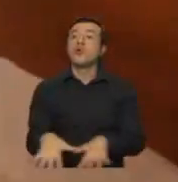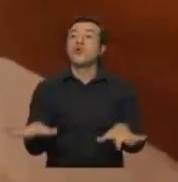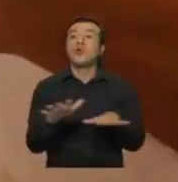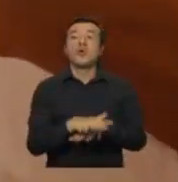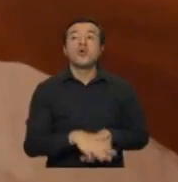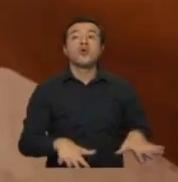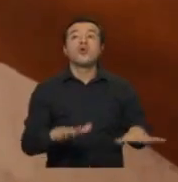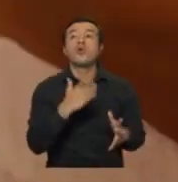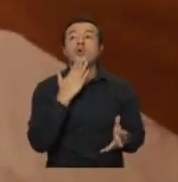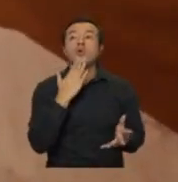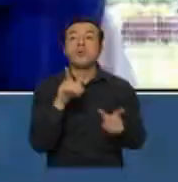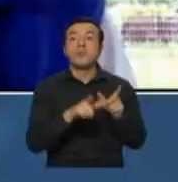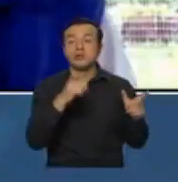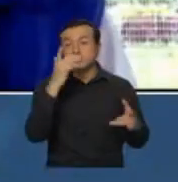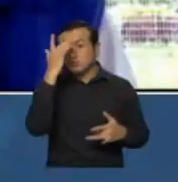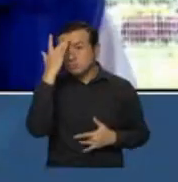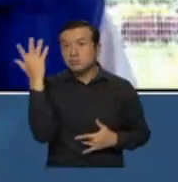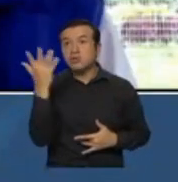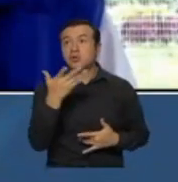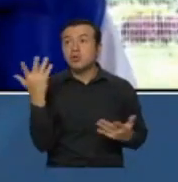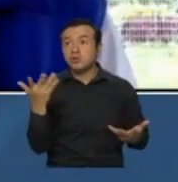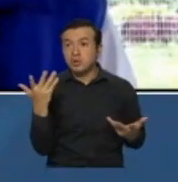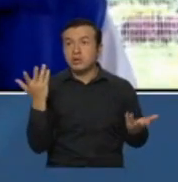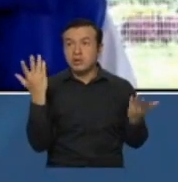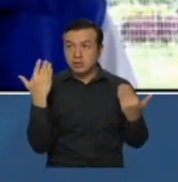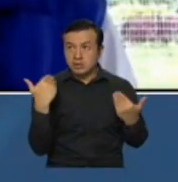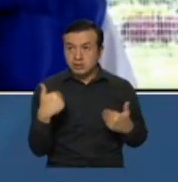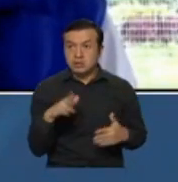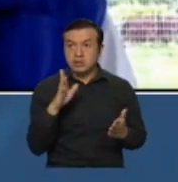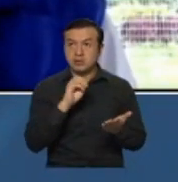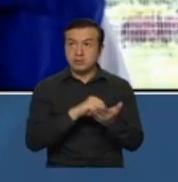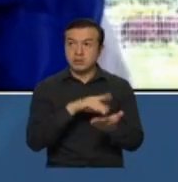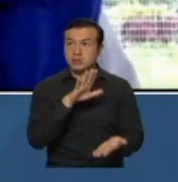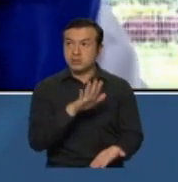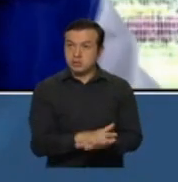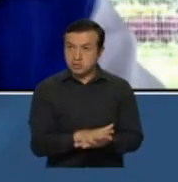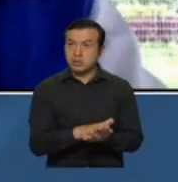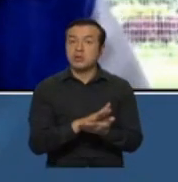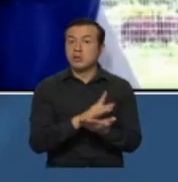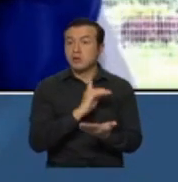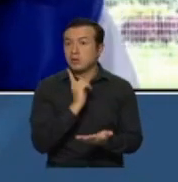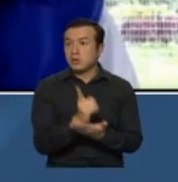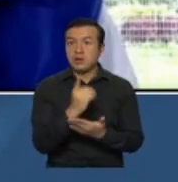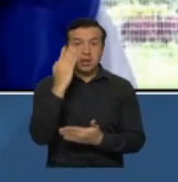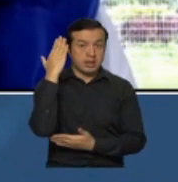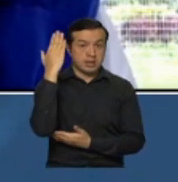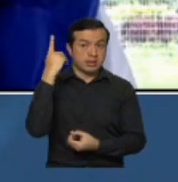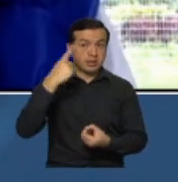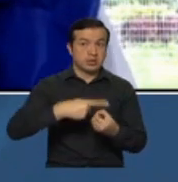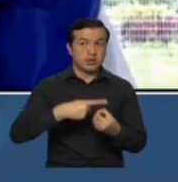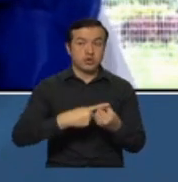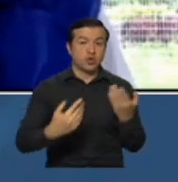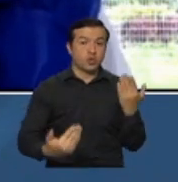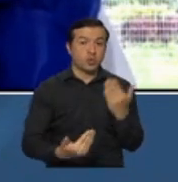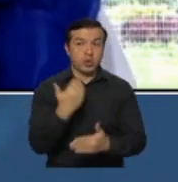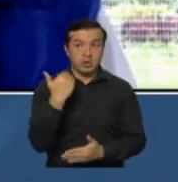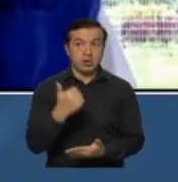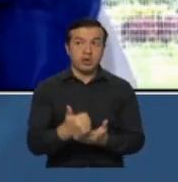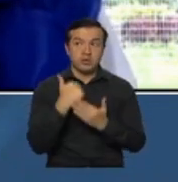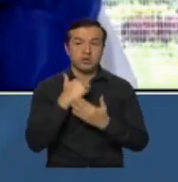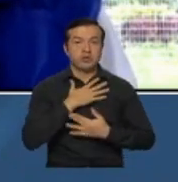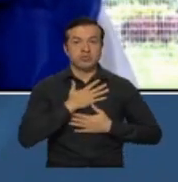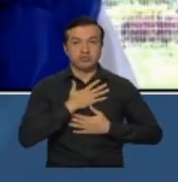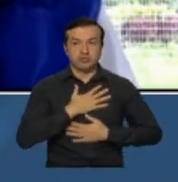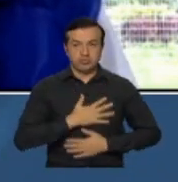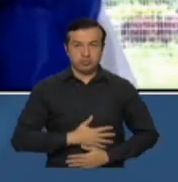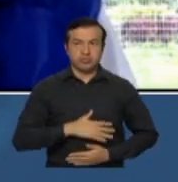habido tránsito de contagiados. Sin embargo, ya la implementación que va a ser en este caso el señor alcalde de Quito nos permite tener la tranquilidad